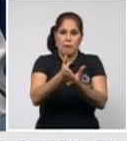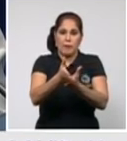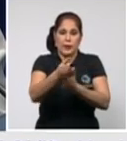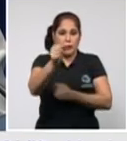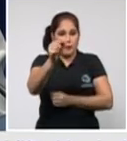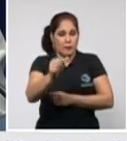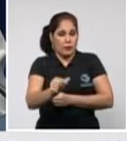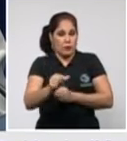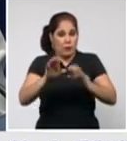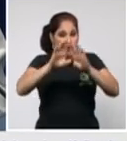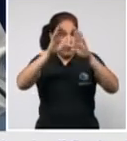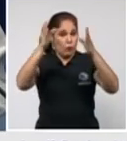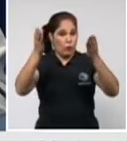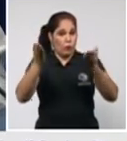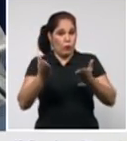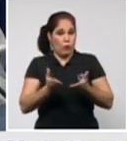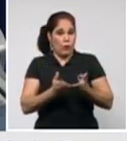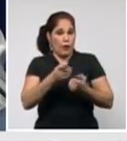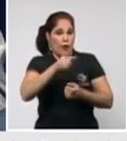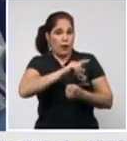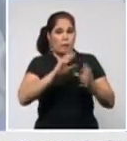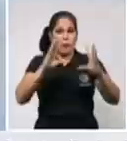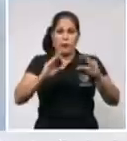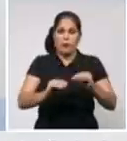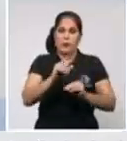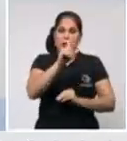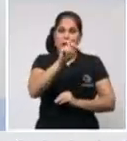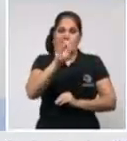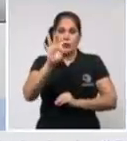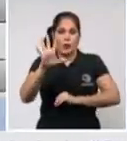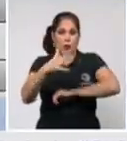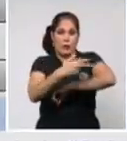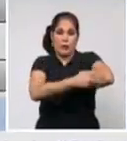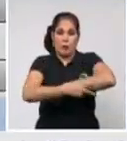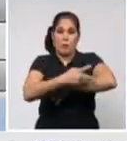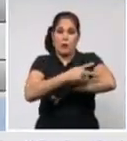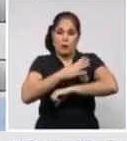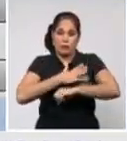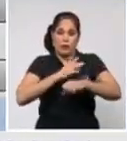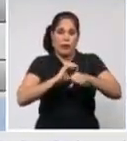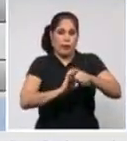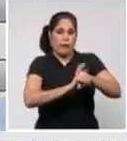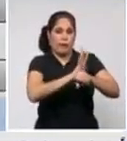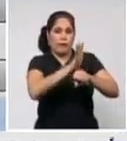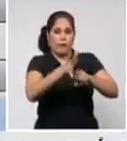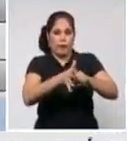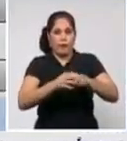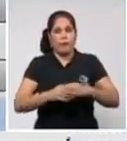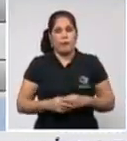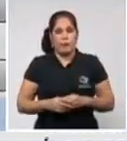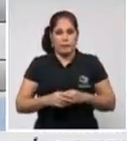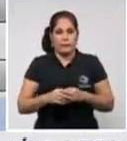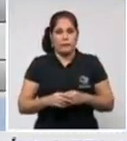hasta la noche de ayer 185 países que han diagnosticado